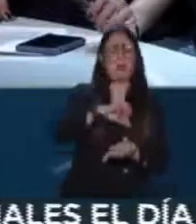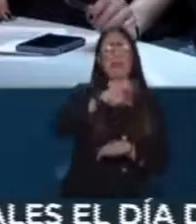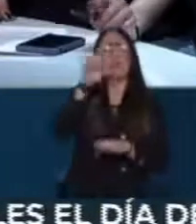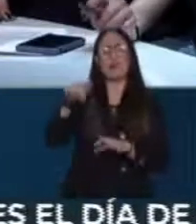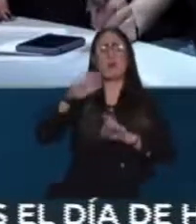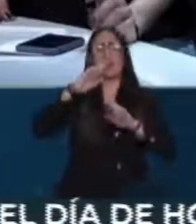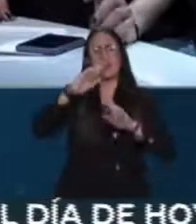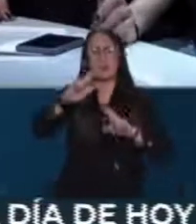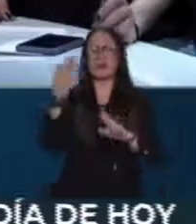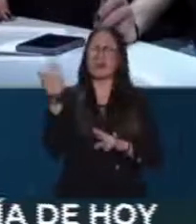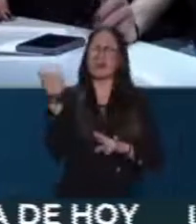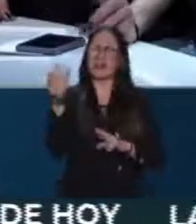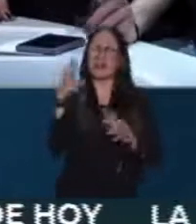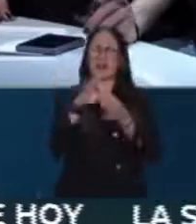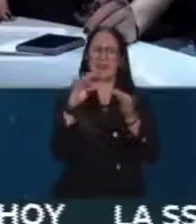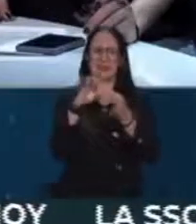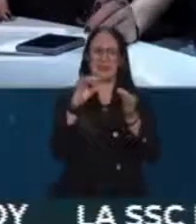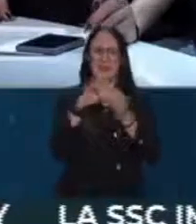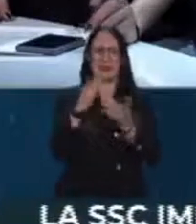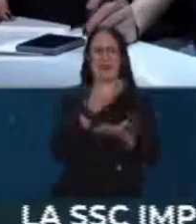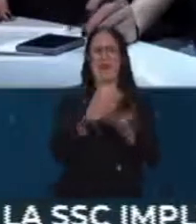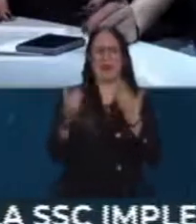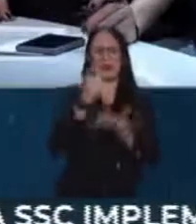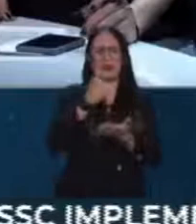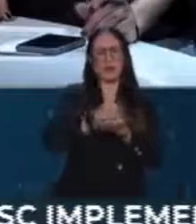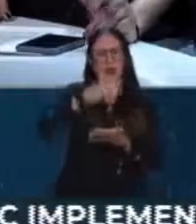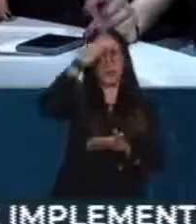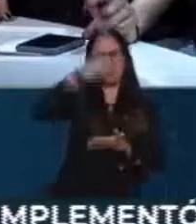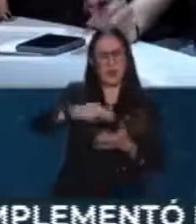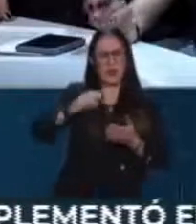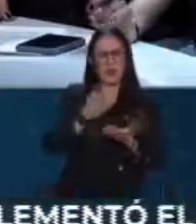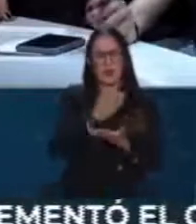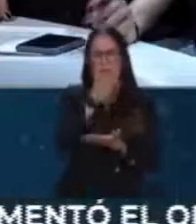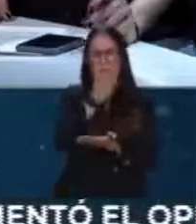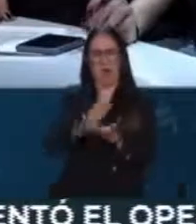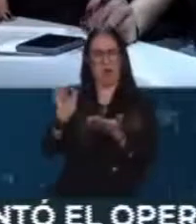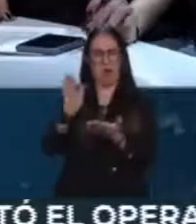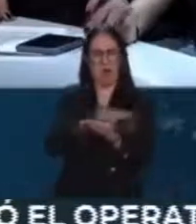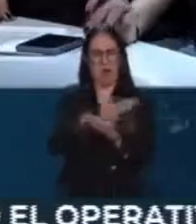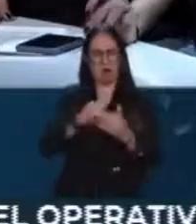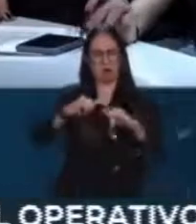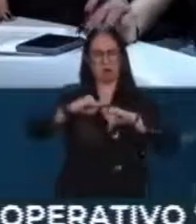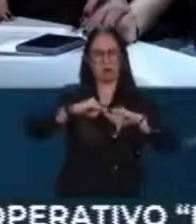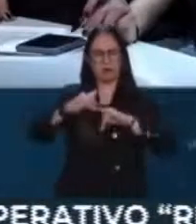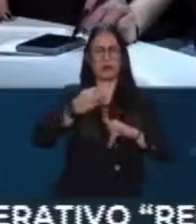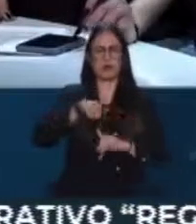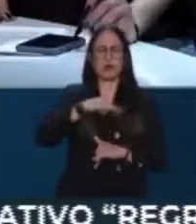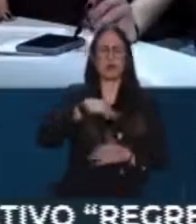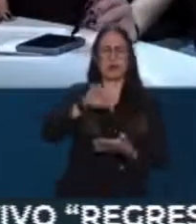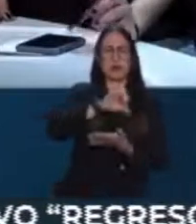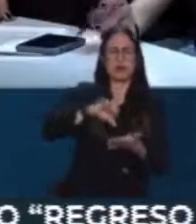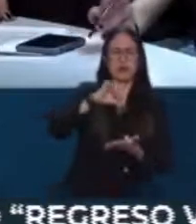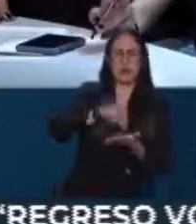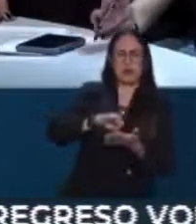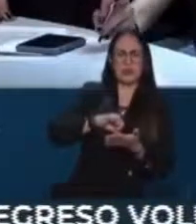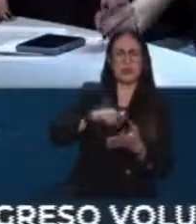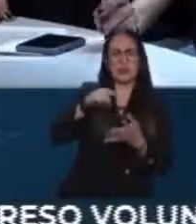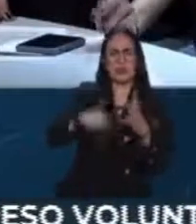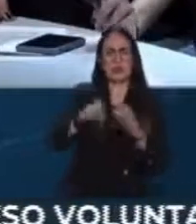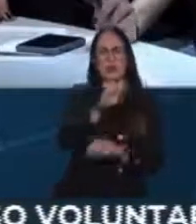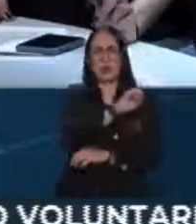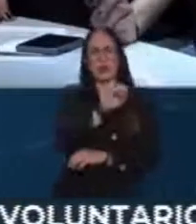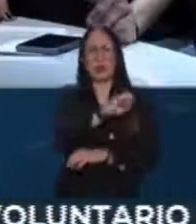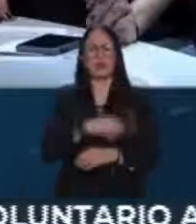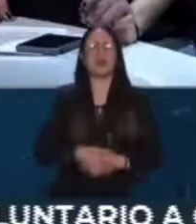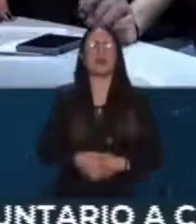mencionaban ustedes hace un momento con esa división que se da de la capital del país. Nosotros estuvimos en Centro Oriente en compañía de mi compañero